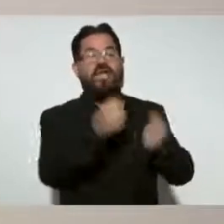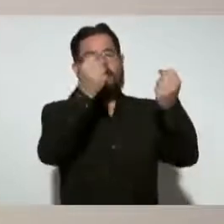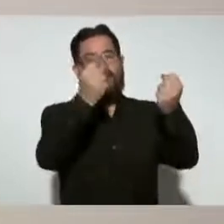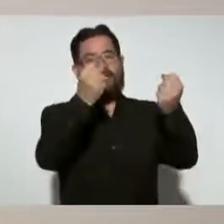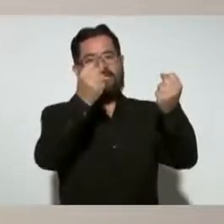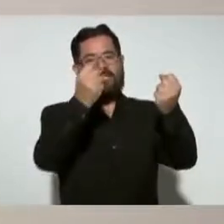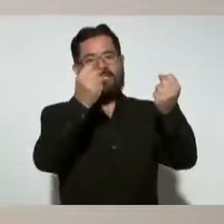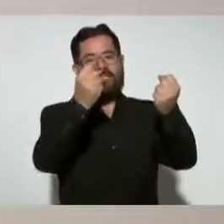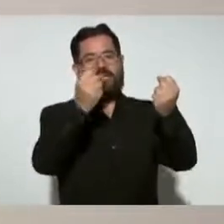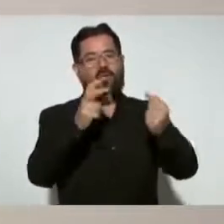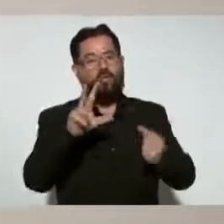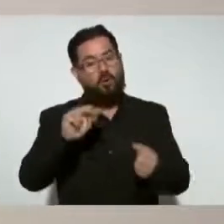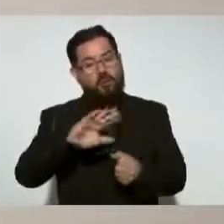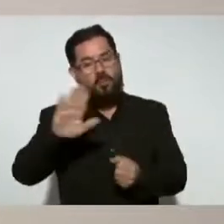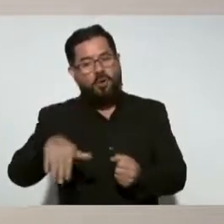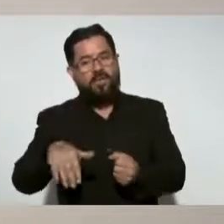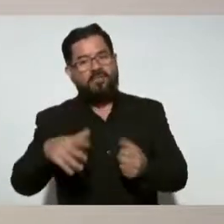por qué